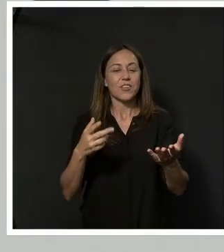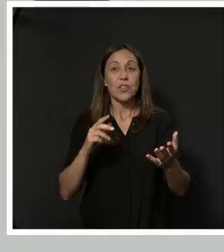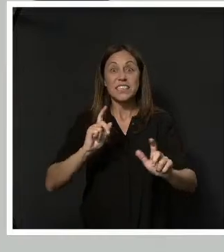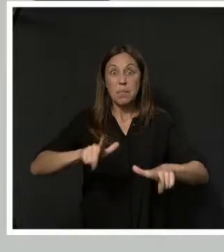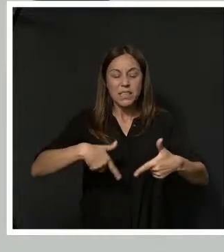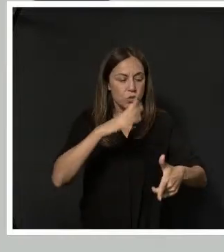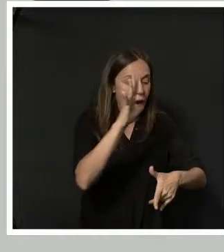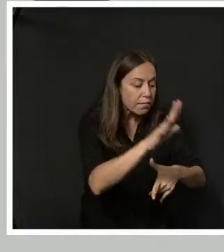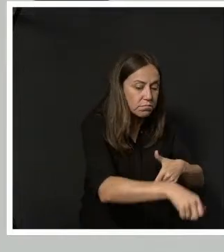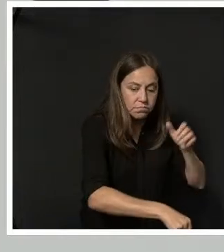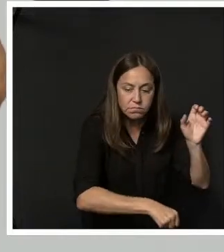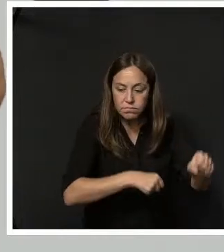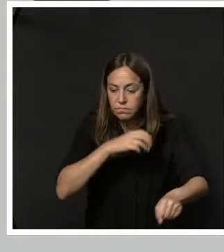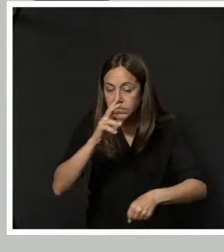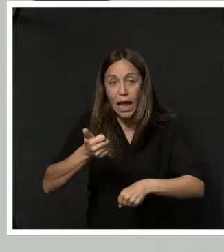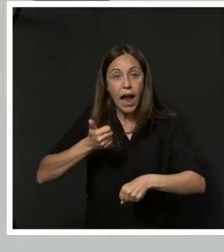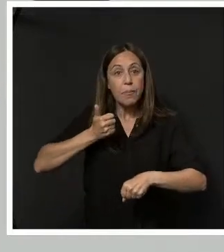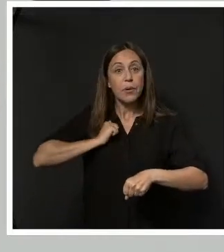basura